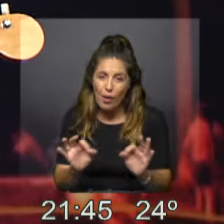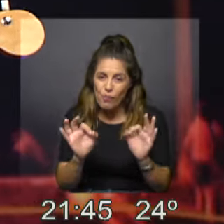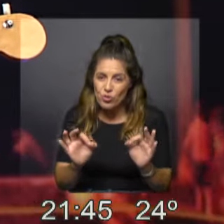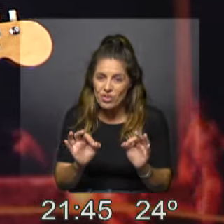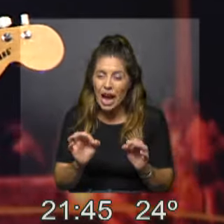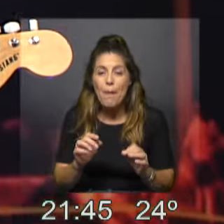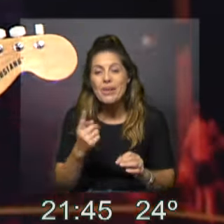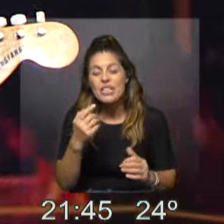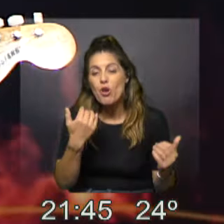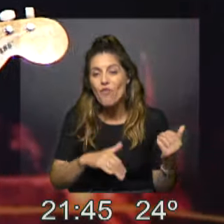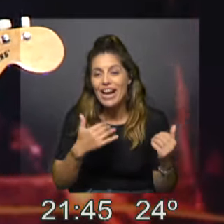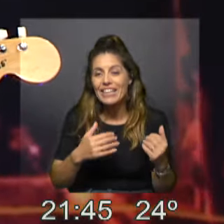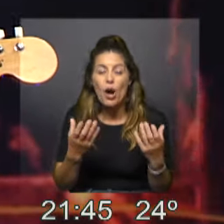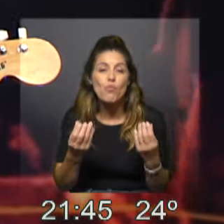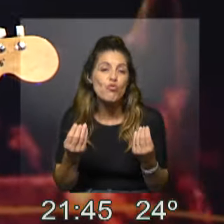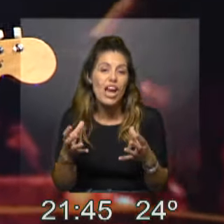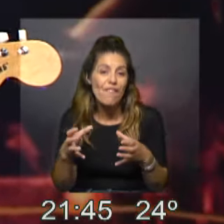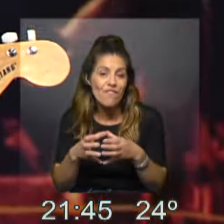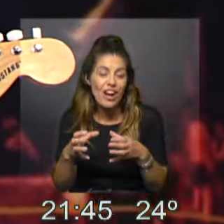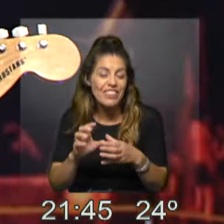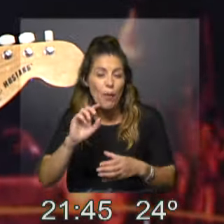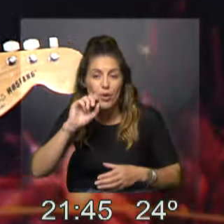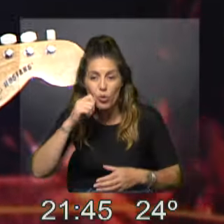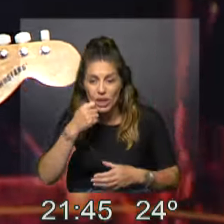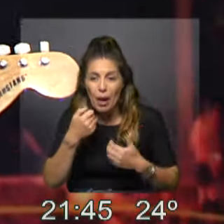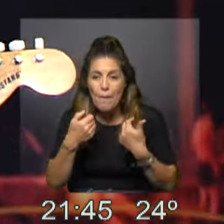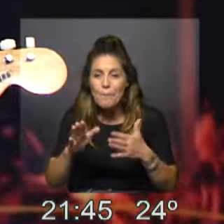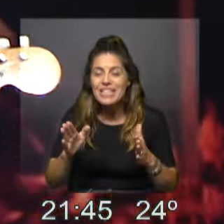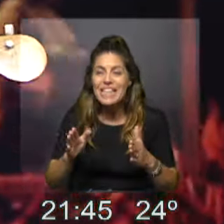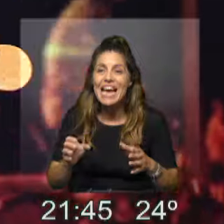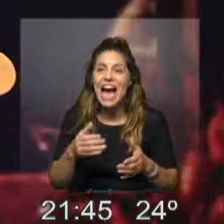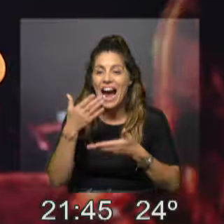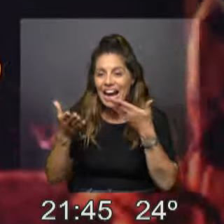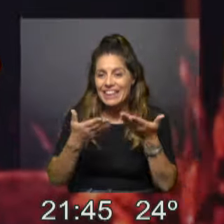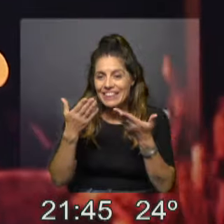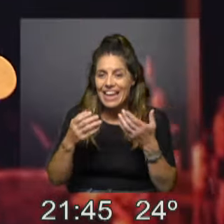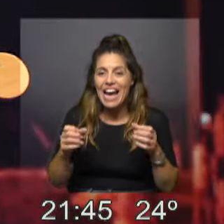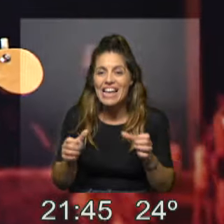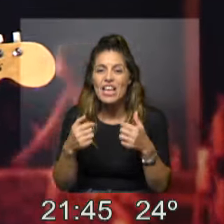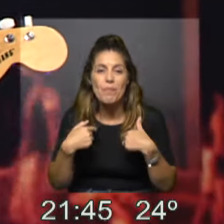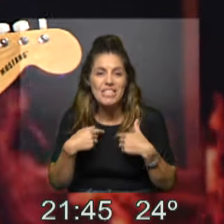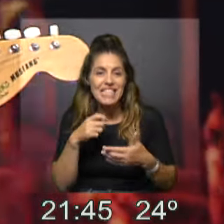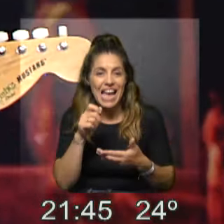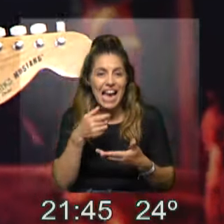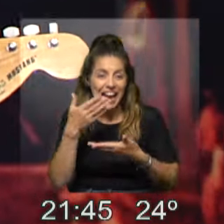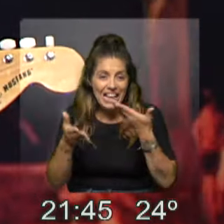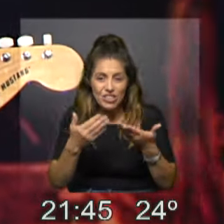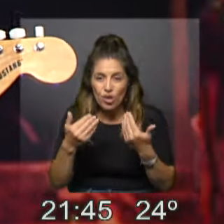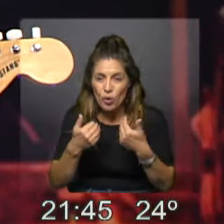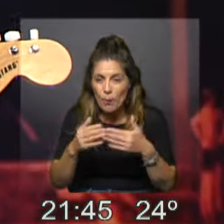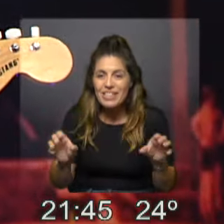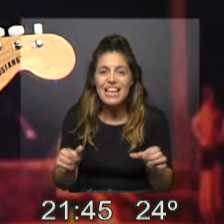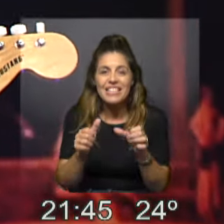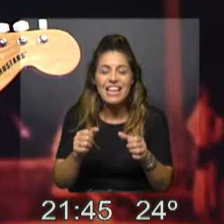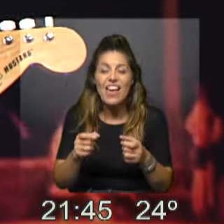principio, muchas bandas, me gustaba mucho, pero quise empezar a cantar, a hacer mis canciones. Y cuando empezó todo ese proceso de empezar a salir a hacer mis canciones,